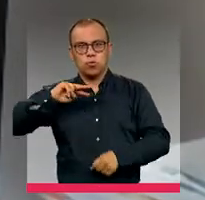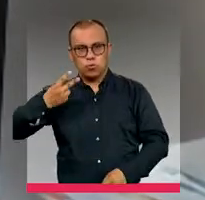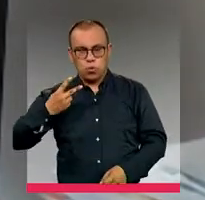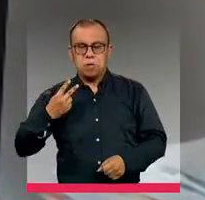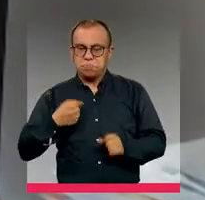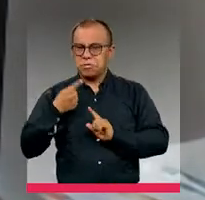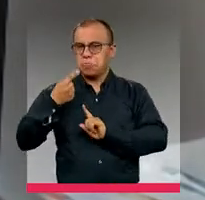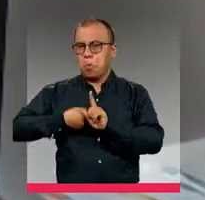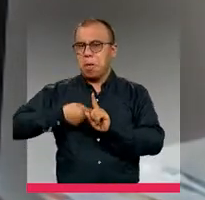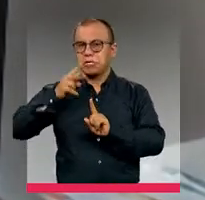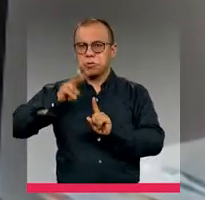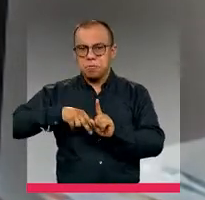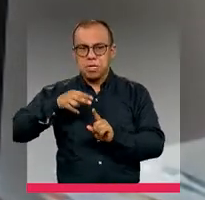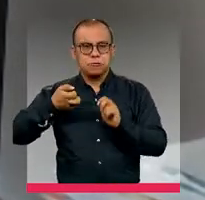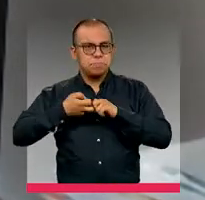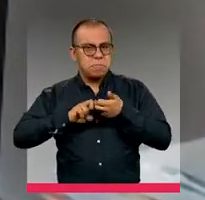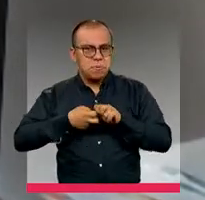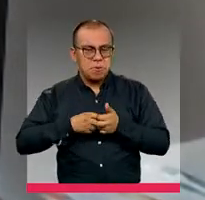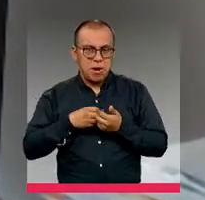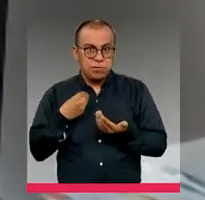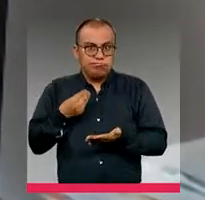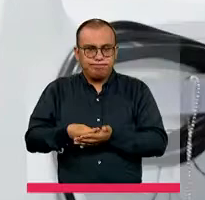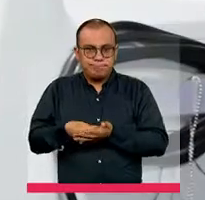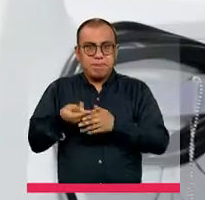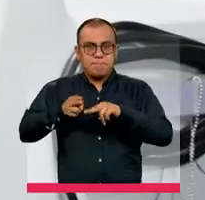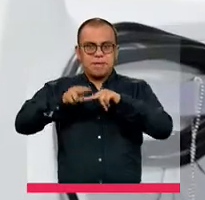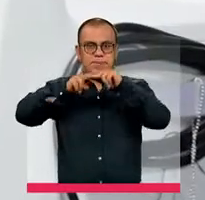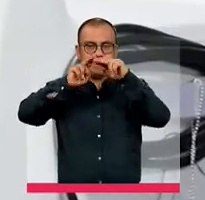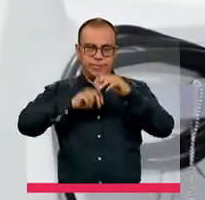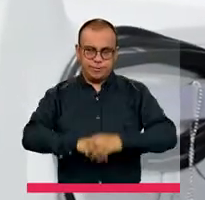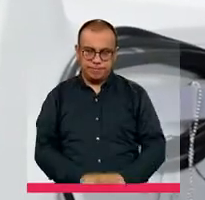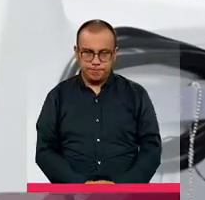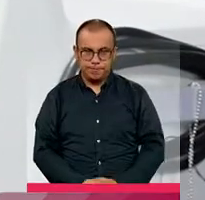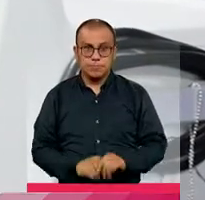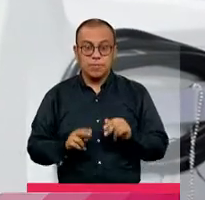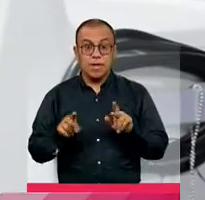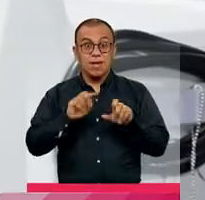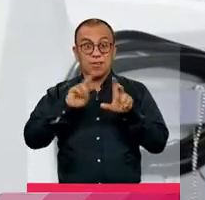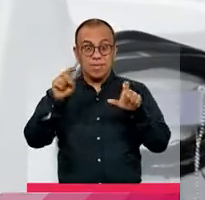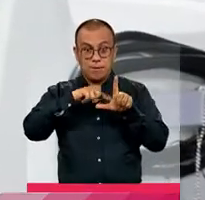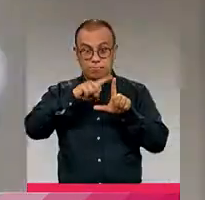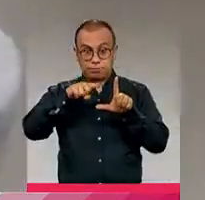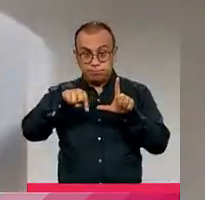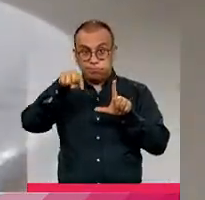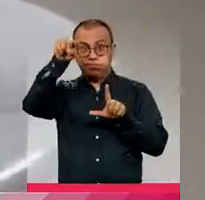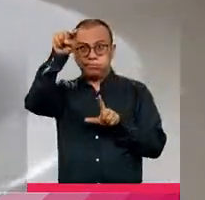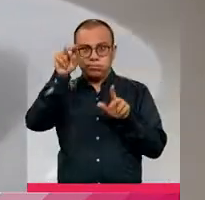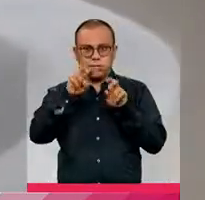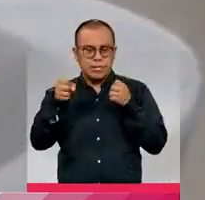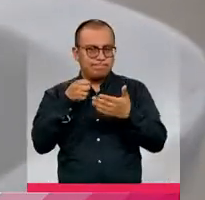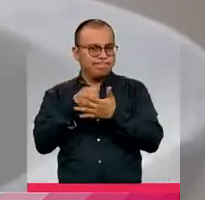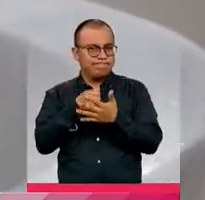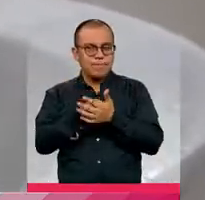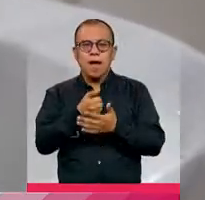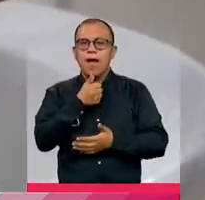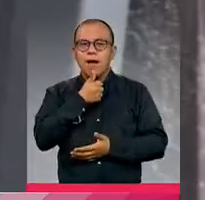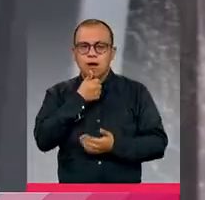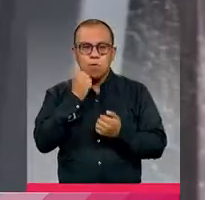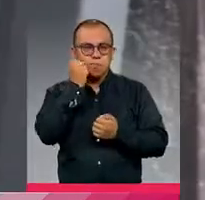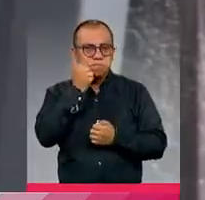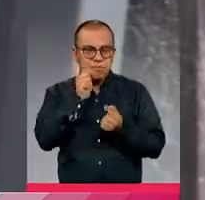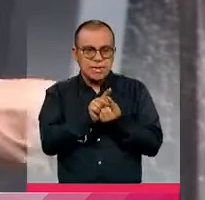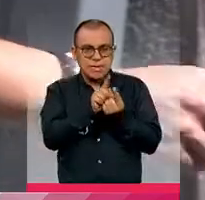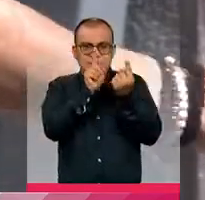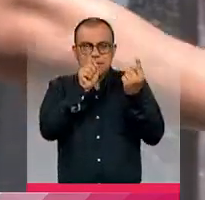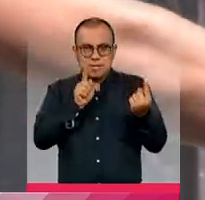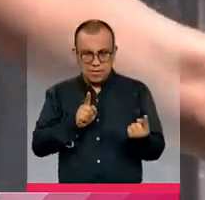sin problemas y no entrar en ese gasto adicional. Para enfrentar la llegada del pico de la pandemia, Arregocés insiste en que el lavado de manos, la distancia